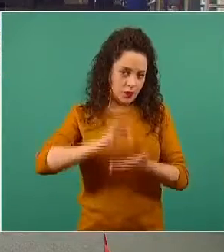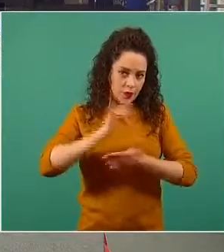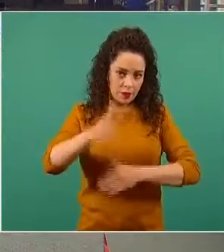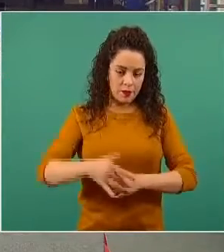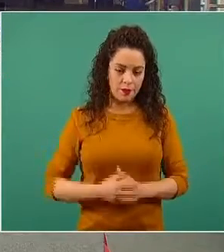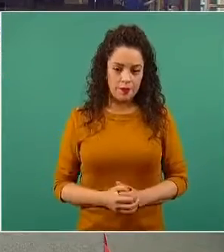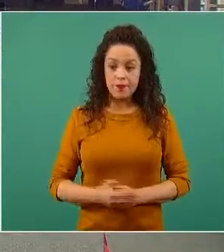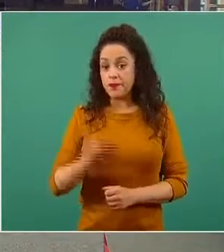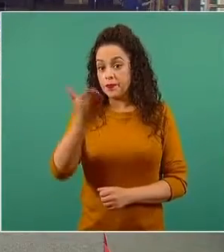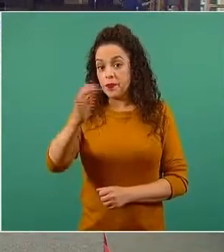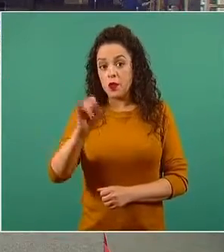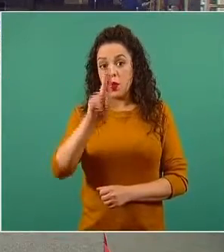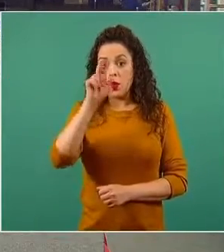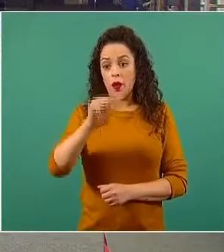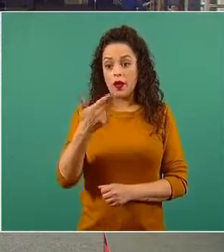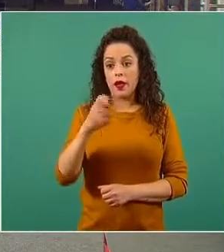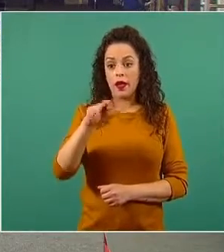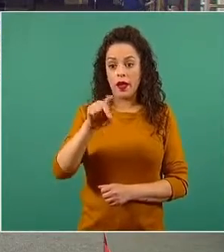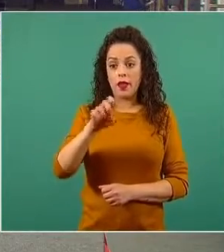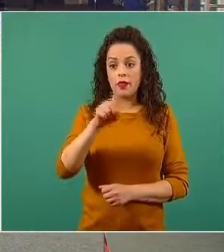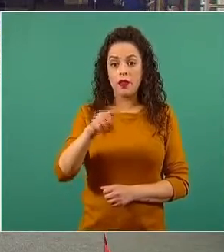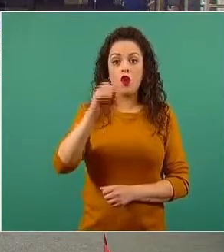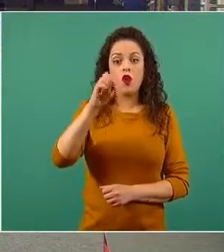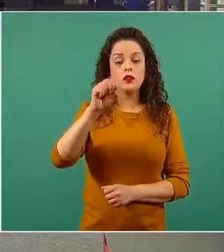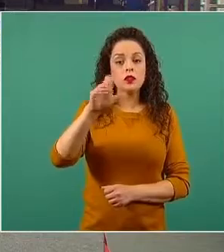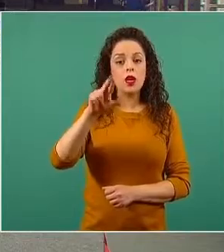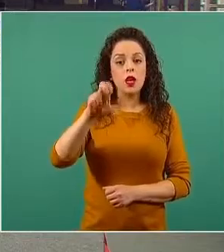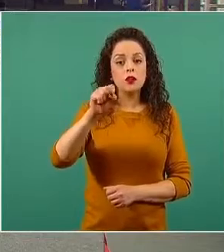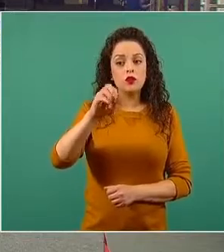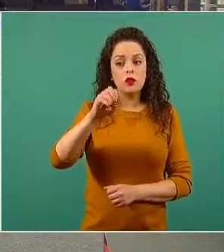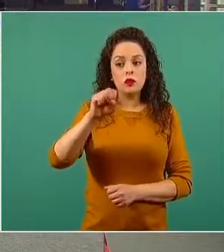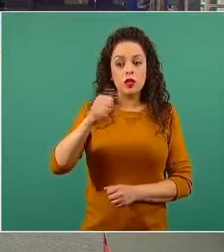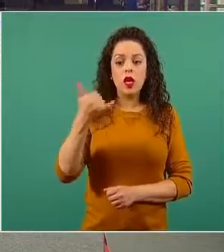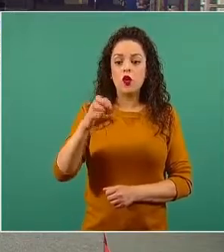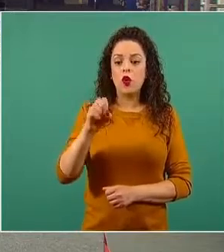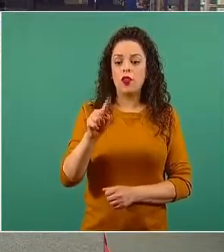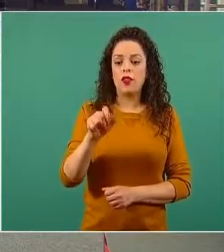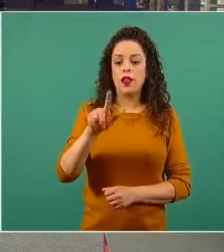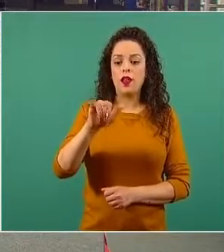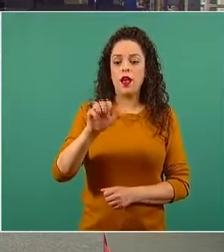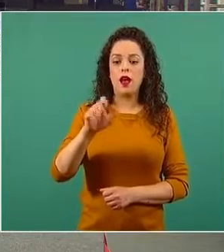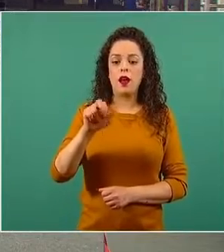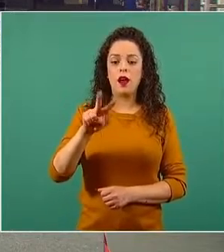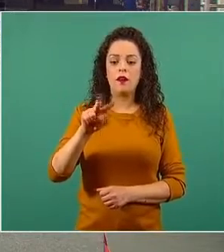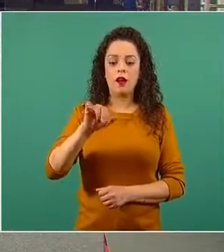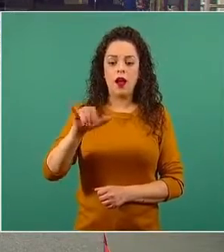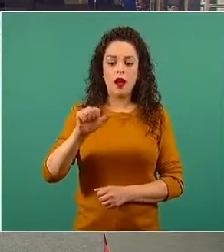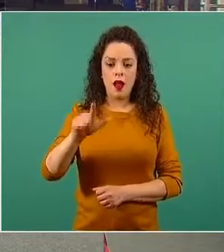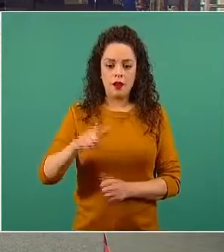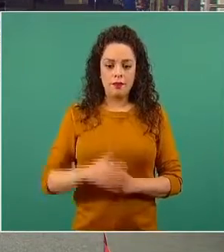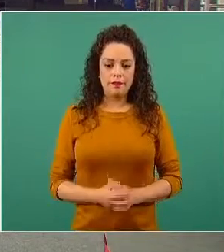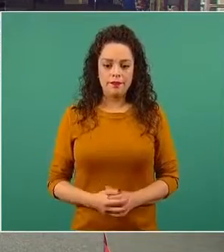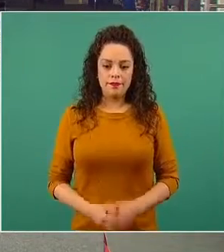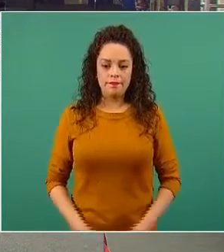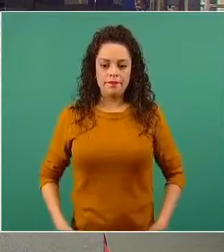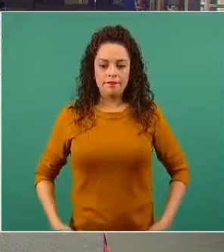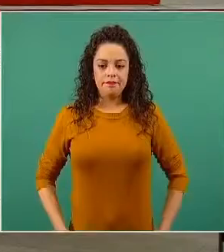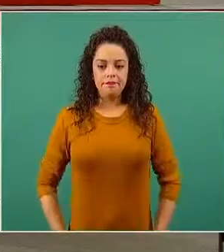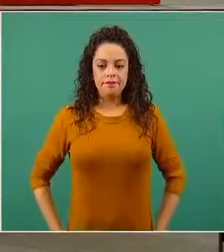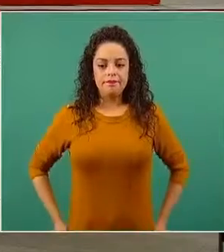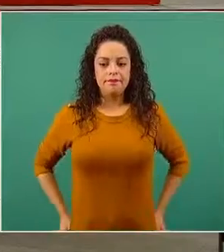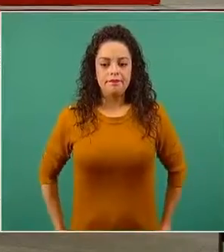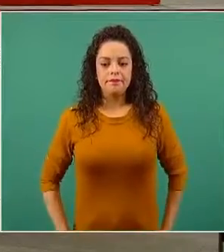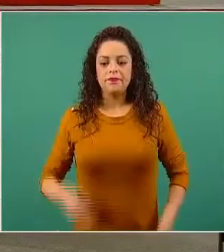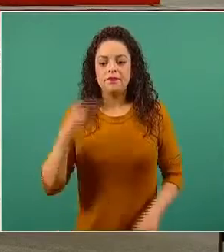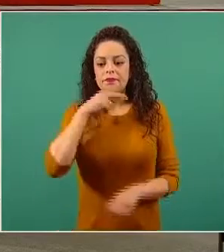Juan Hernández y Óscar Sosa, y nos vamos por aquí, y Otilia Carvajal. Bueno, rápidamente. Juan Hernández de Diario Basta,